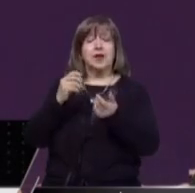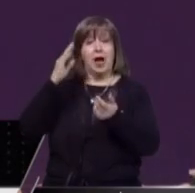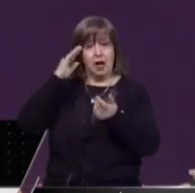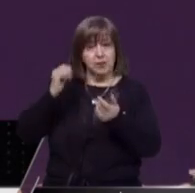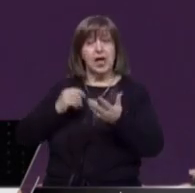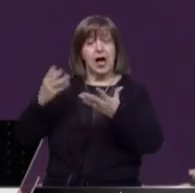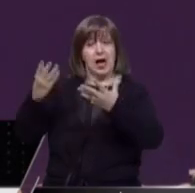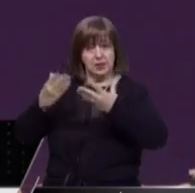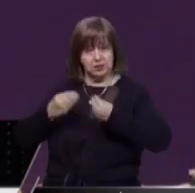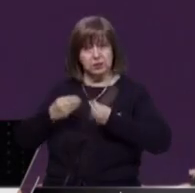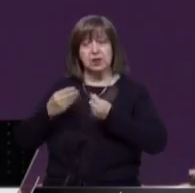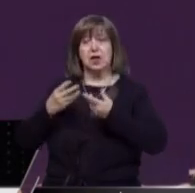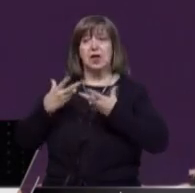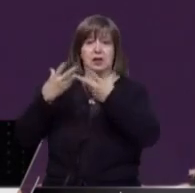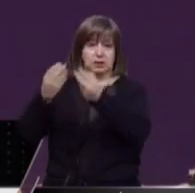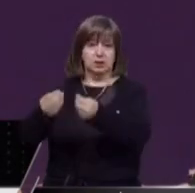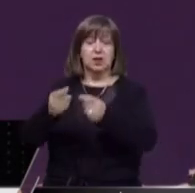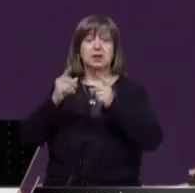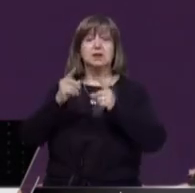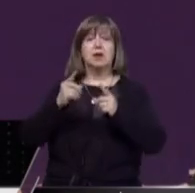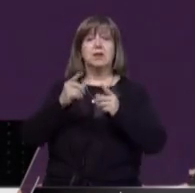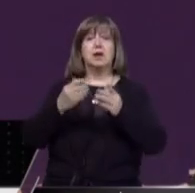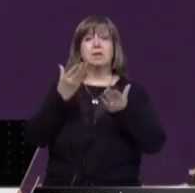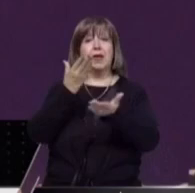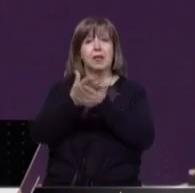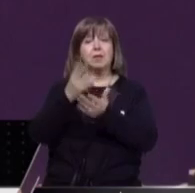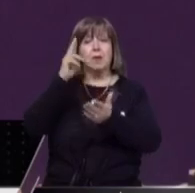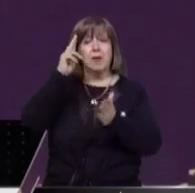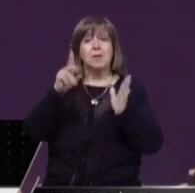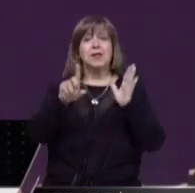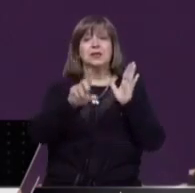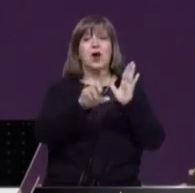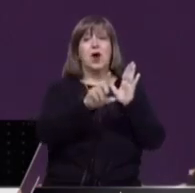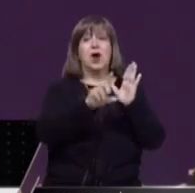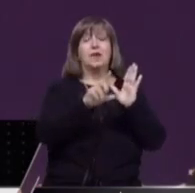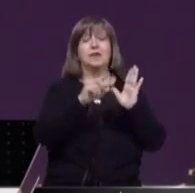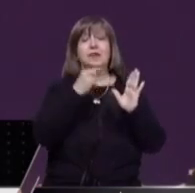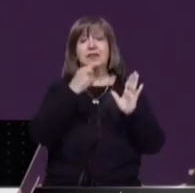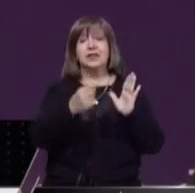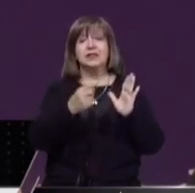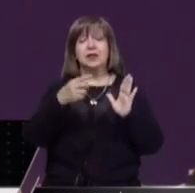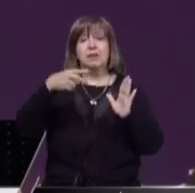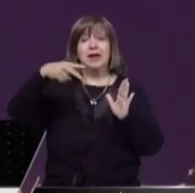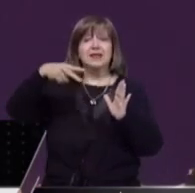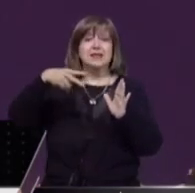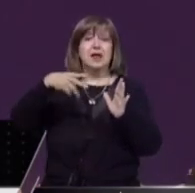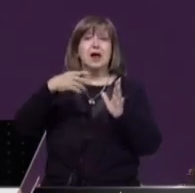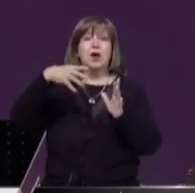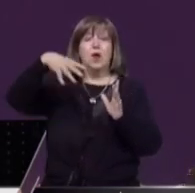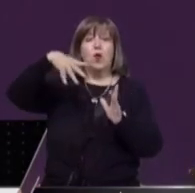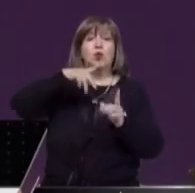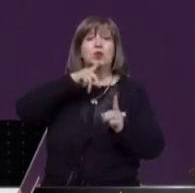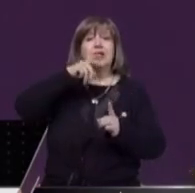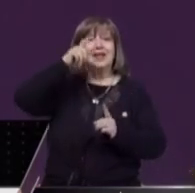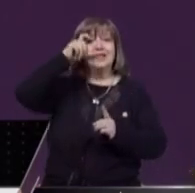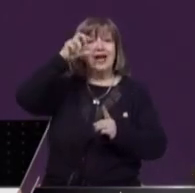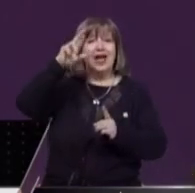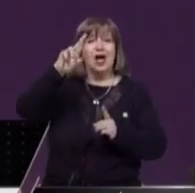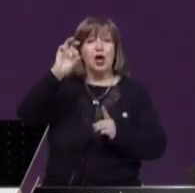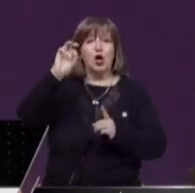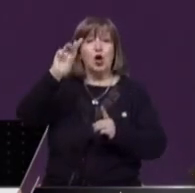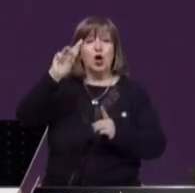que nuestras Fuerzas Armadas puedan actuar ante hipótesis de terrorismo y de narcoterrorismo. Cuando se